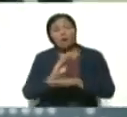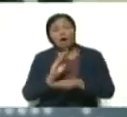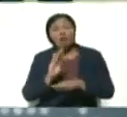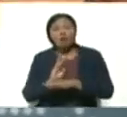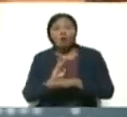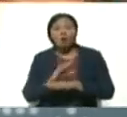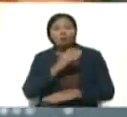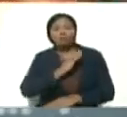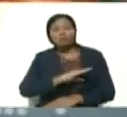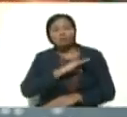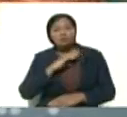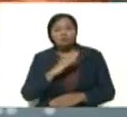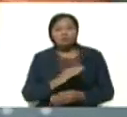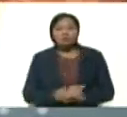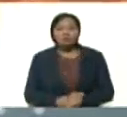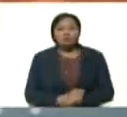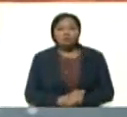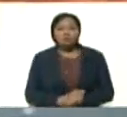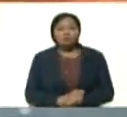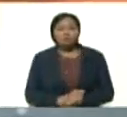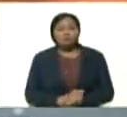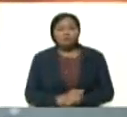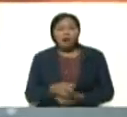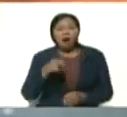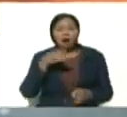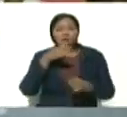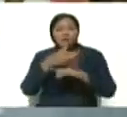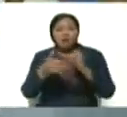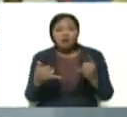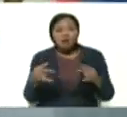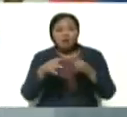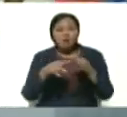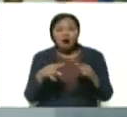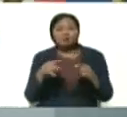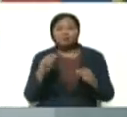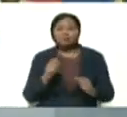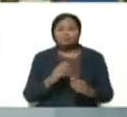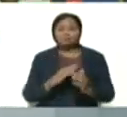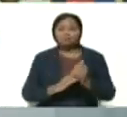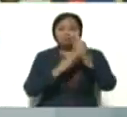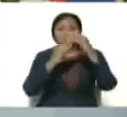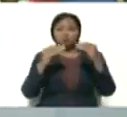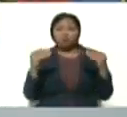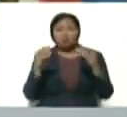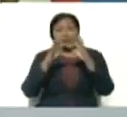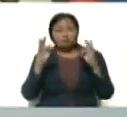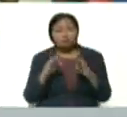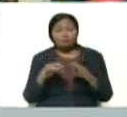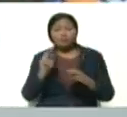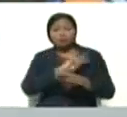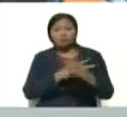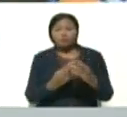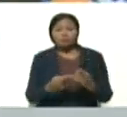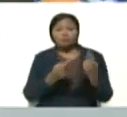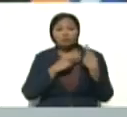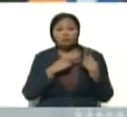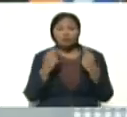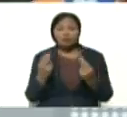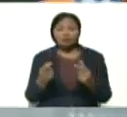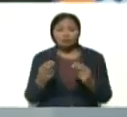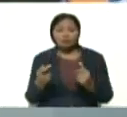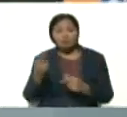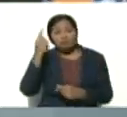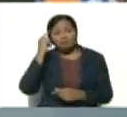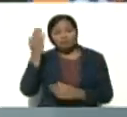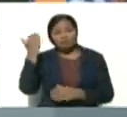Civil, quien ha llevado pues la batuta en lo de esta fuerza de tarea activada desde el día